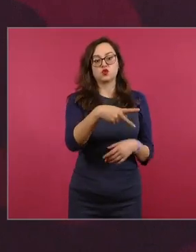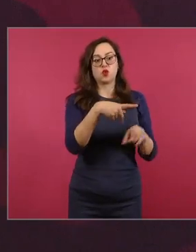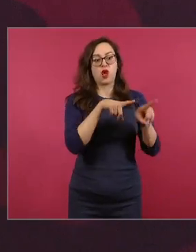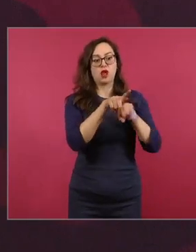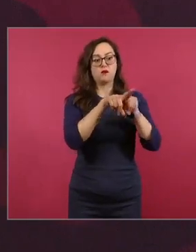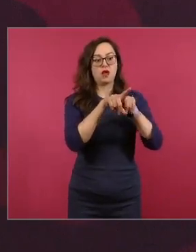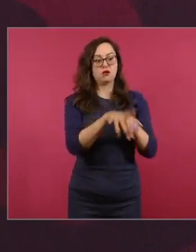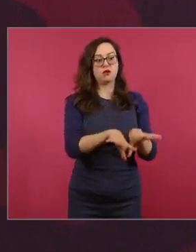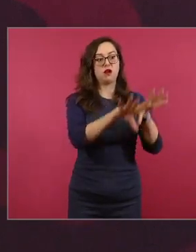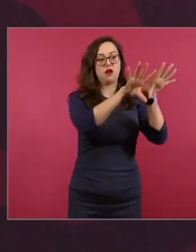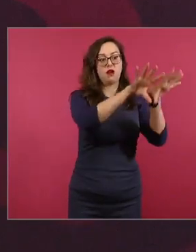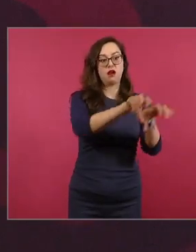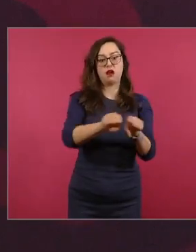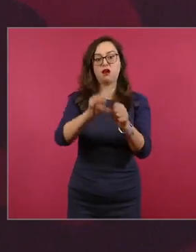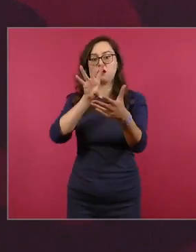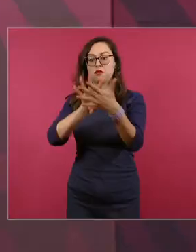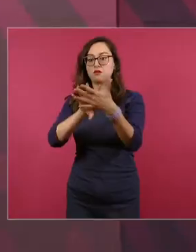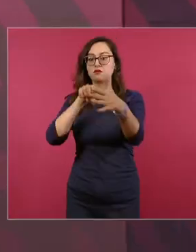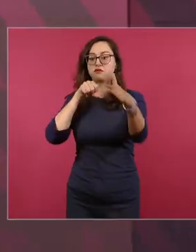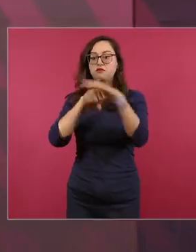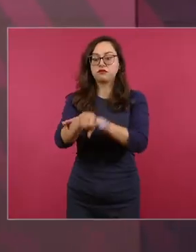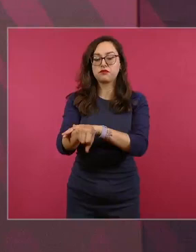Y ya